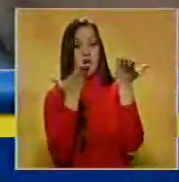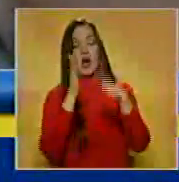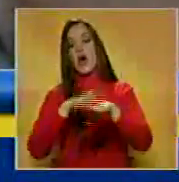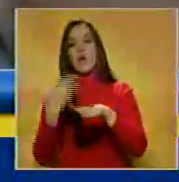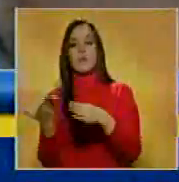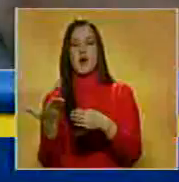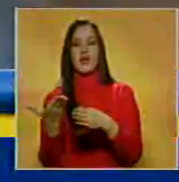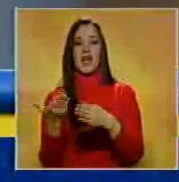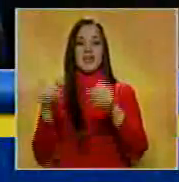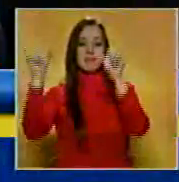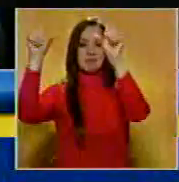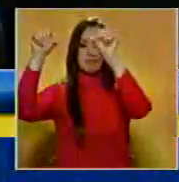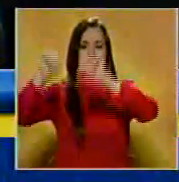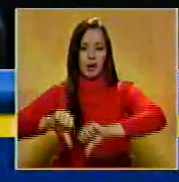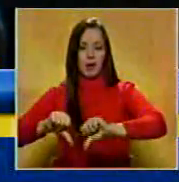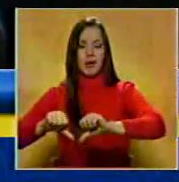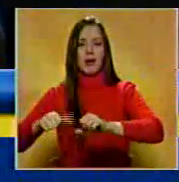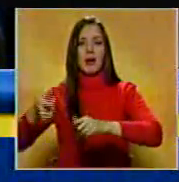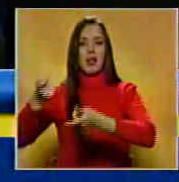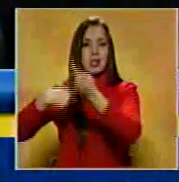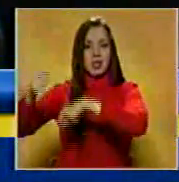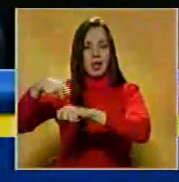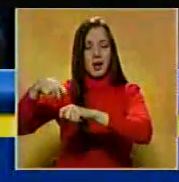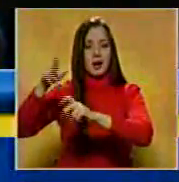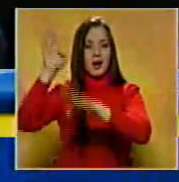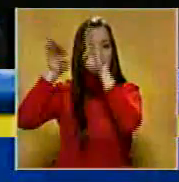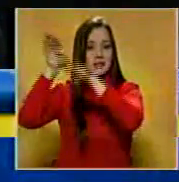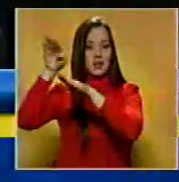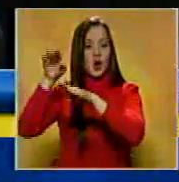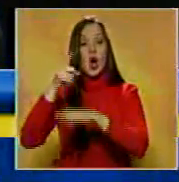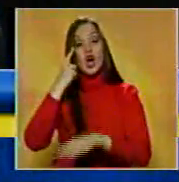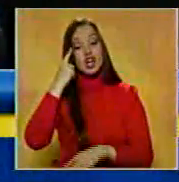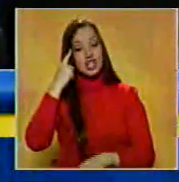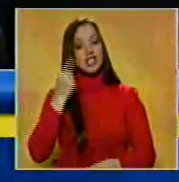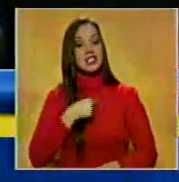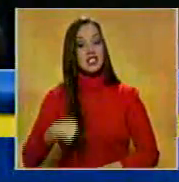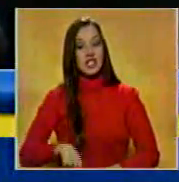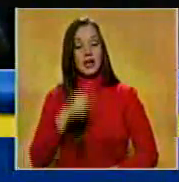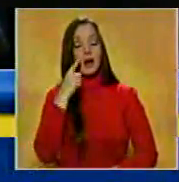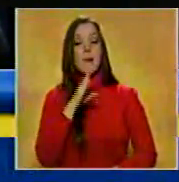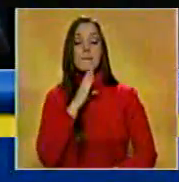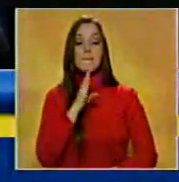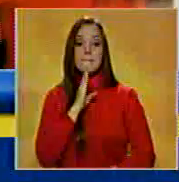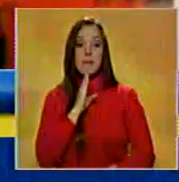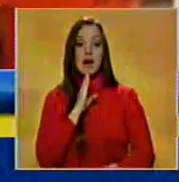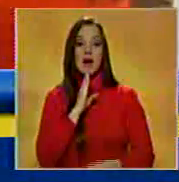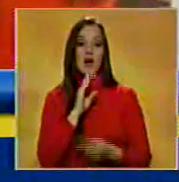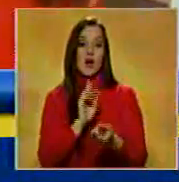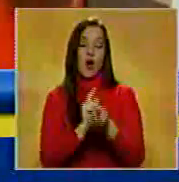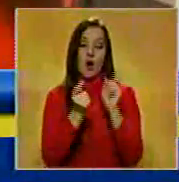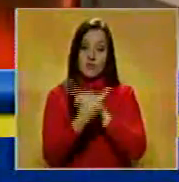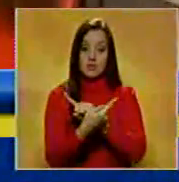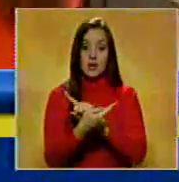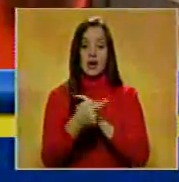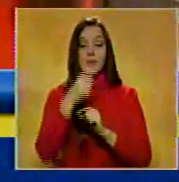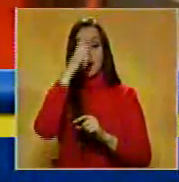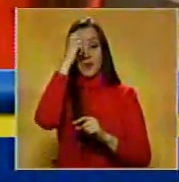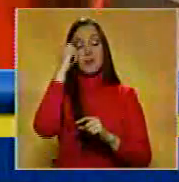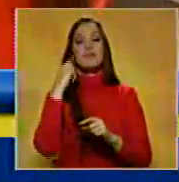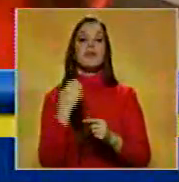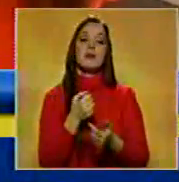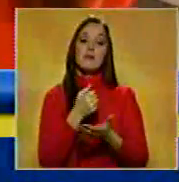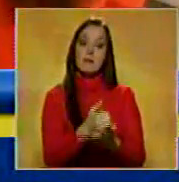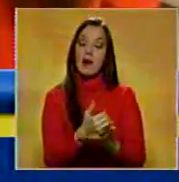comercio exterior. El Banco Popular de China anunció una renovación en el mecanismo de fijación del tipo de cambio del yuan para tratar